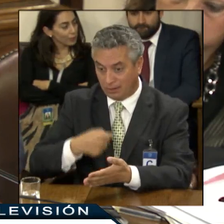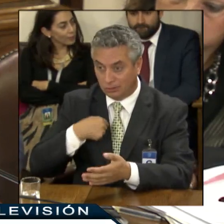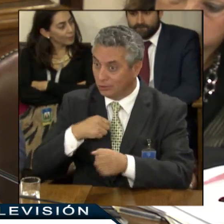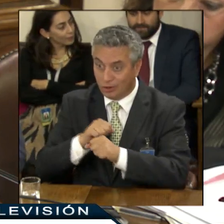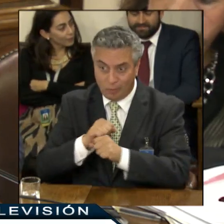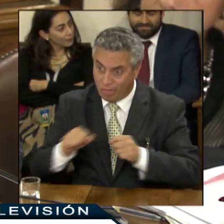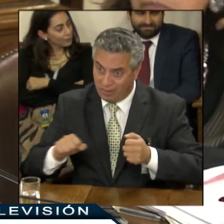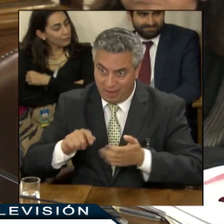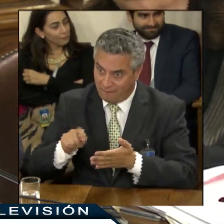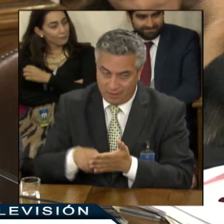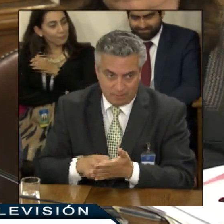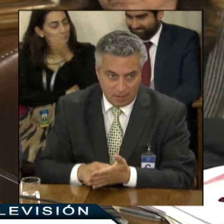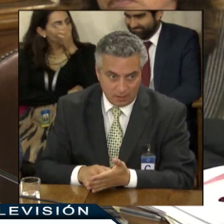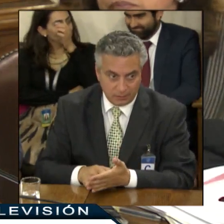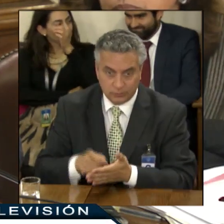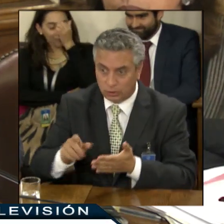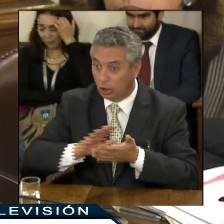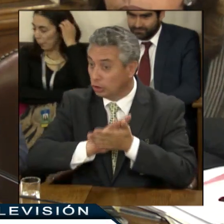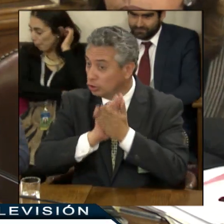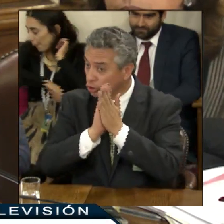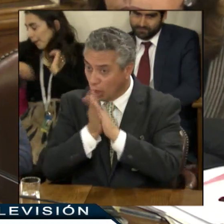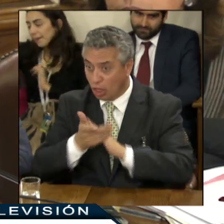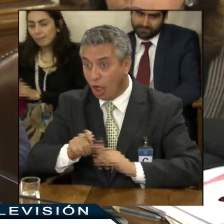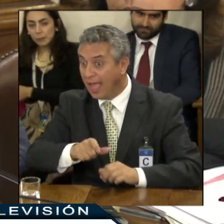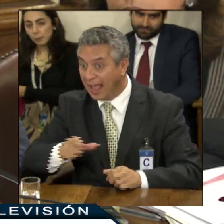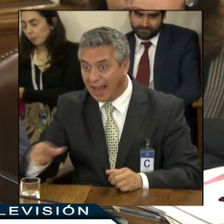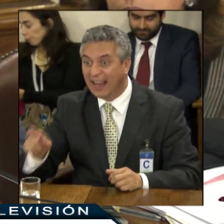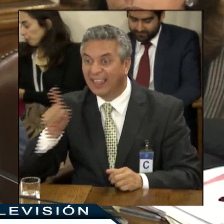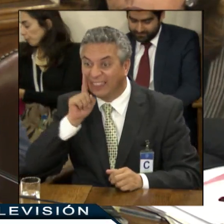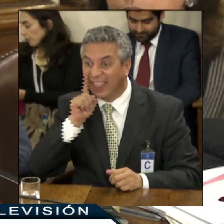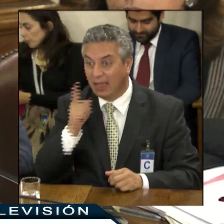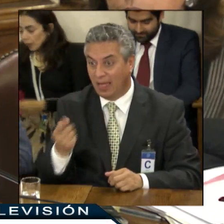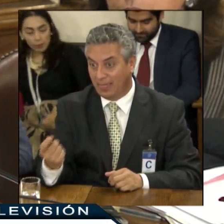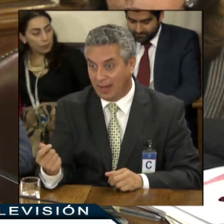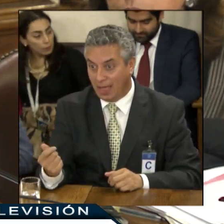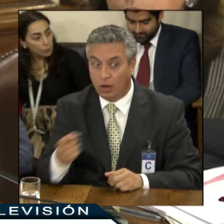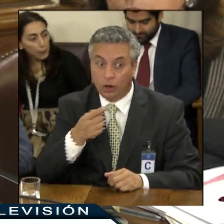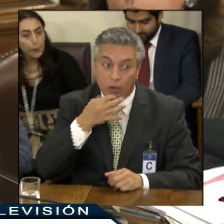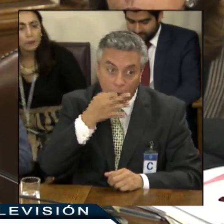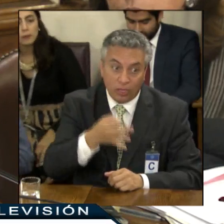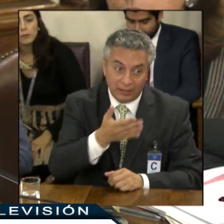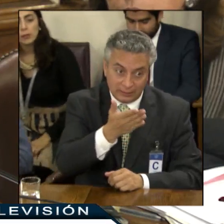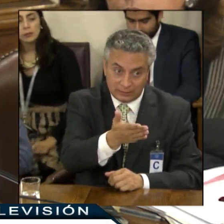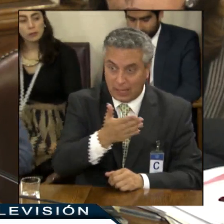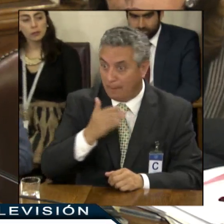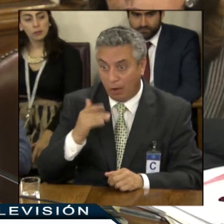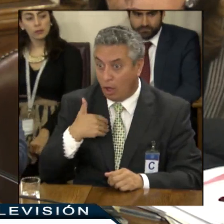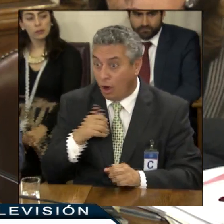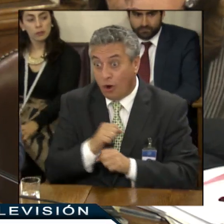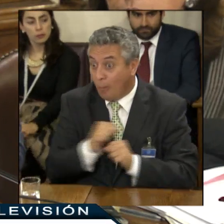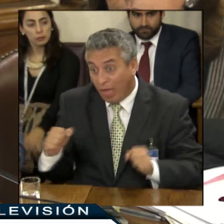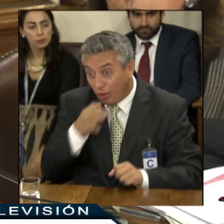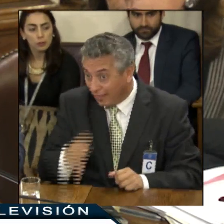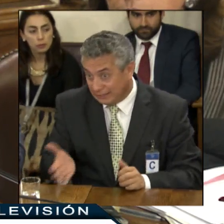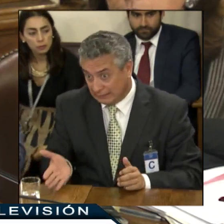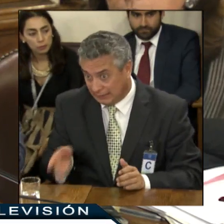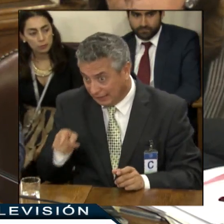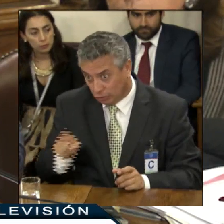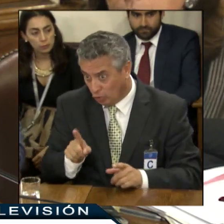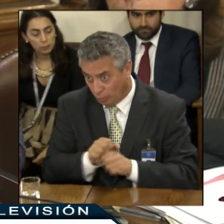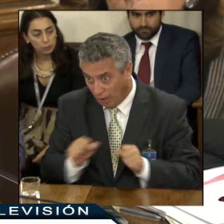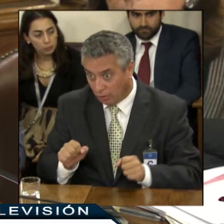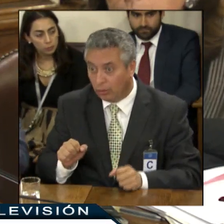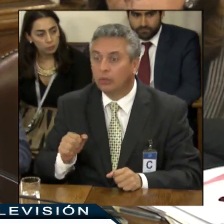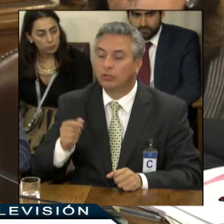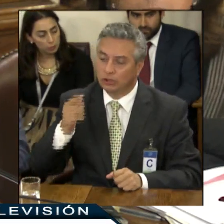podría firmar que todos los canales tienen dinero Como dice la asistente social yo no puedo afirmar eso ya lo